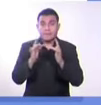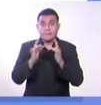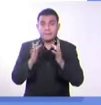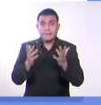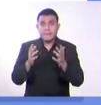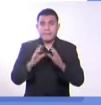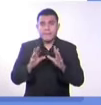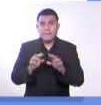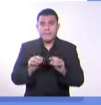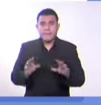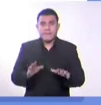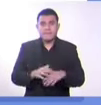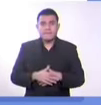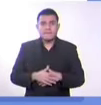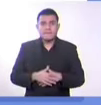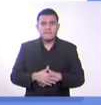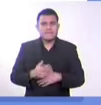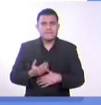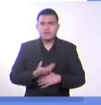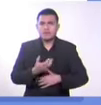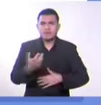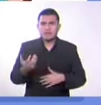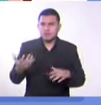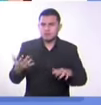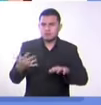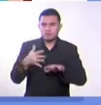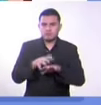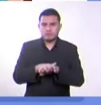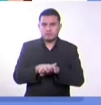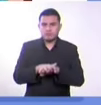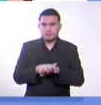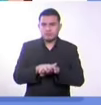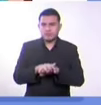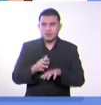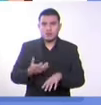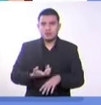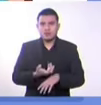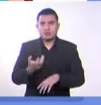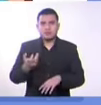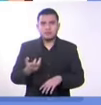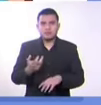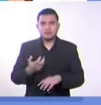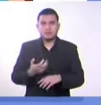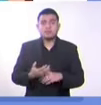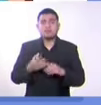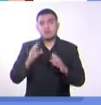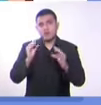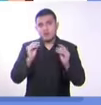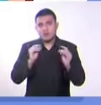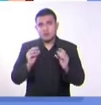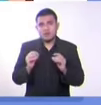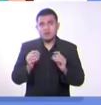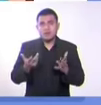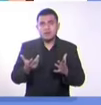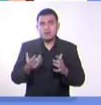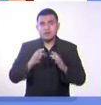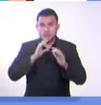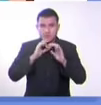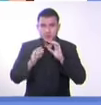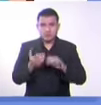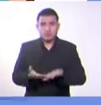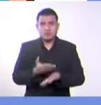casi combina todos los elementos que nosotros estábamos hablando con los medios anteriores. Es una